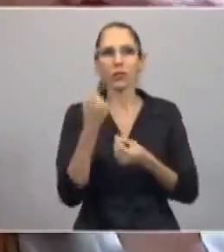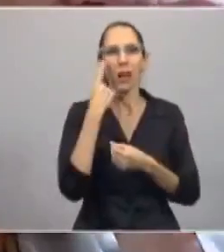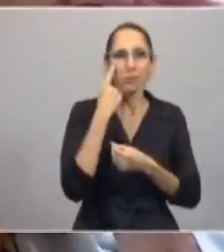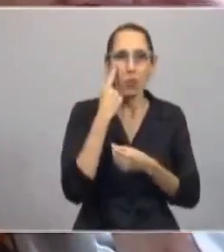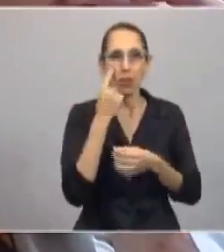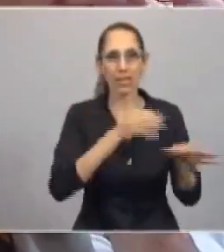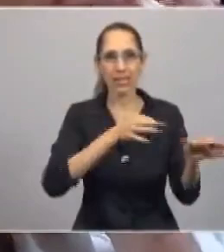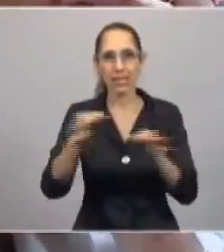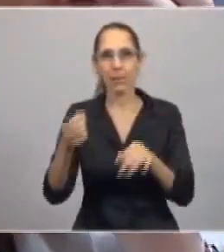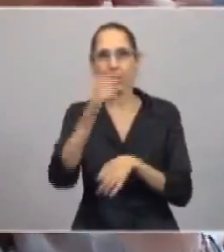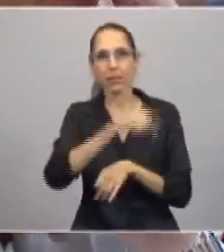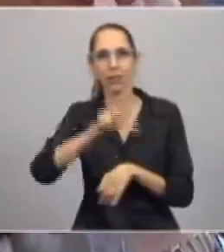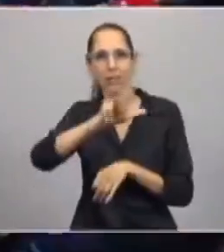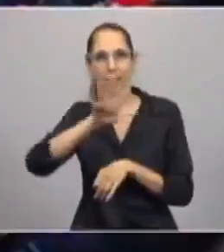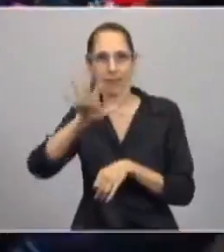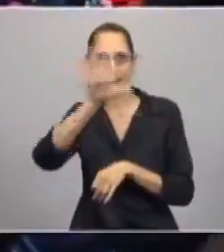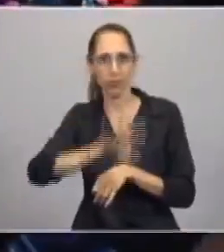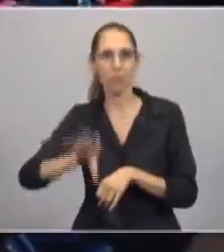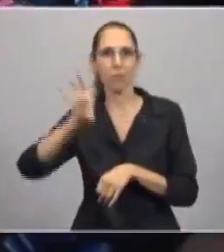la provincia.